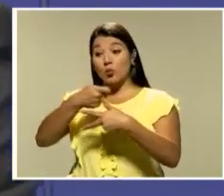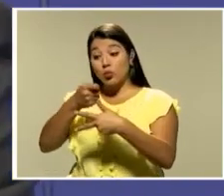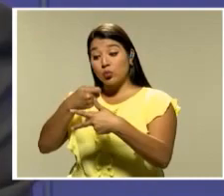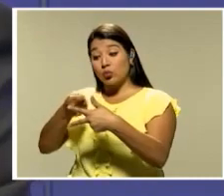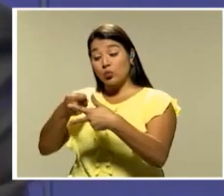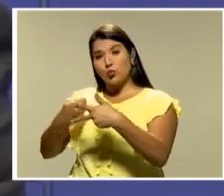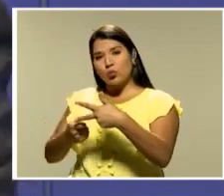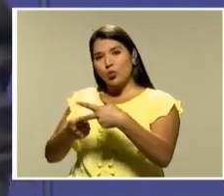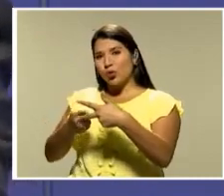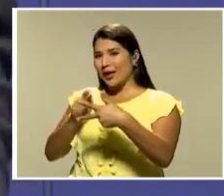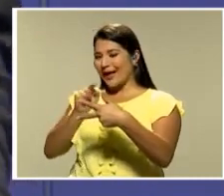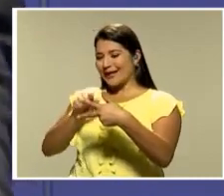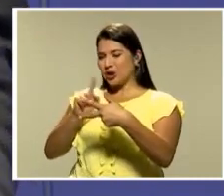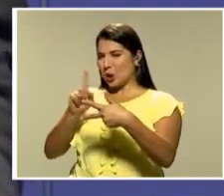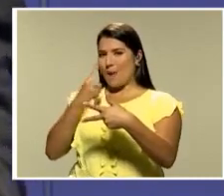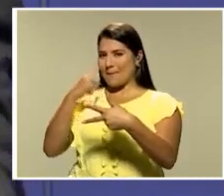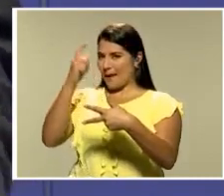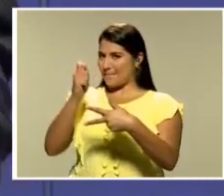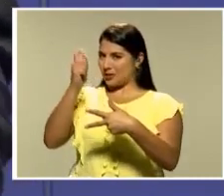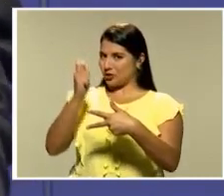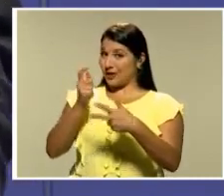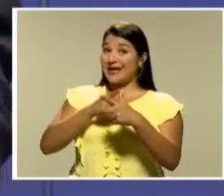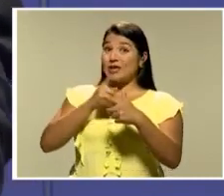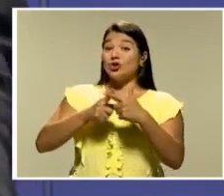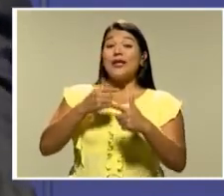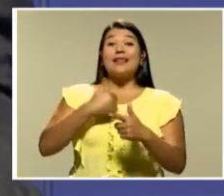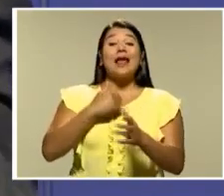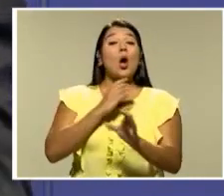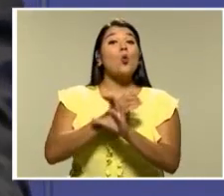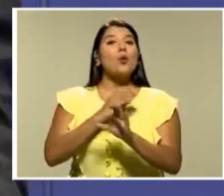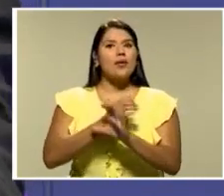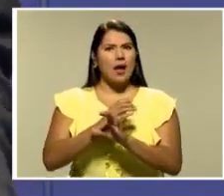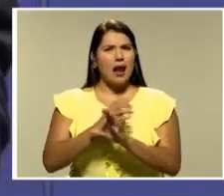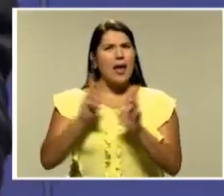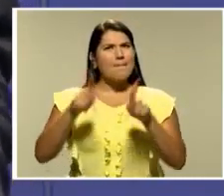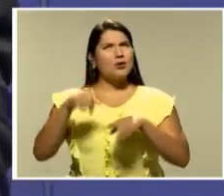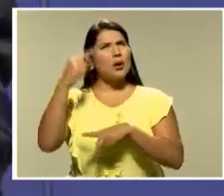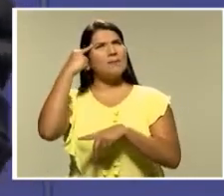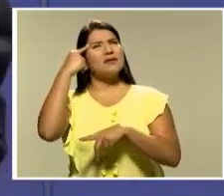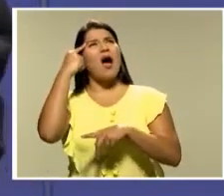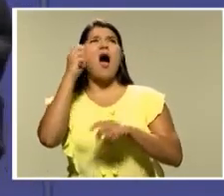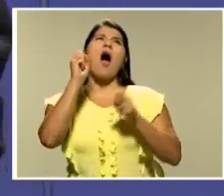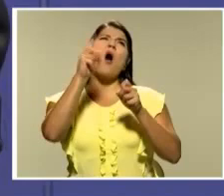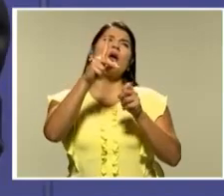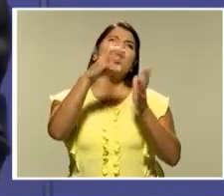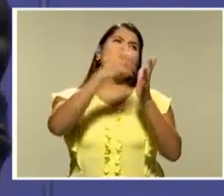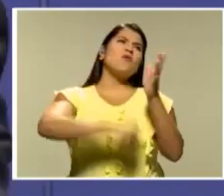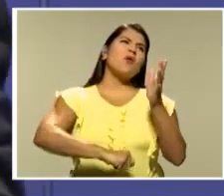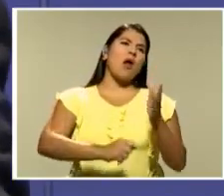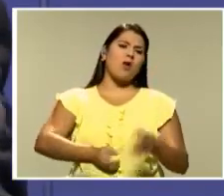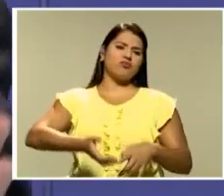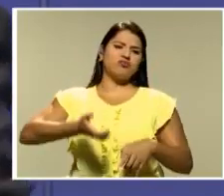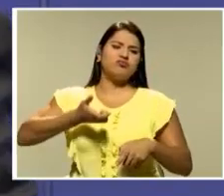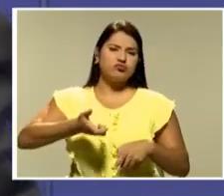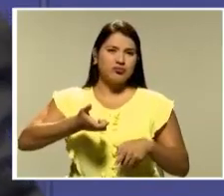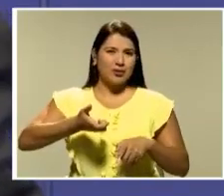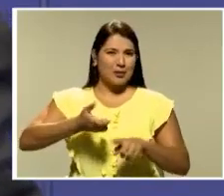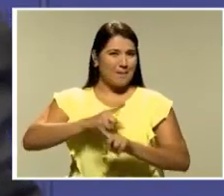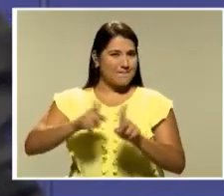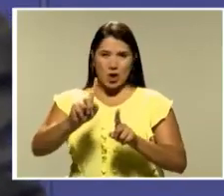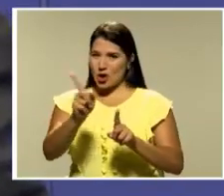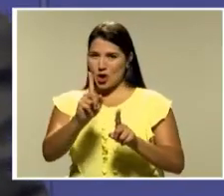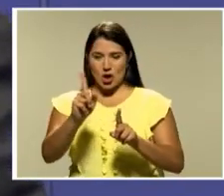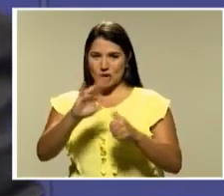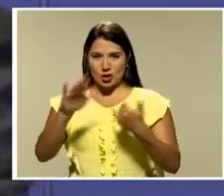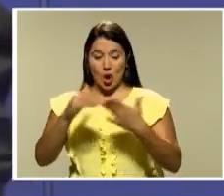es la pensión. Entonces hay que tener cuidado porque la gente está acostumbrada a pensar en las cargas sociales como esta cosa única, pero en realidad tienen